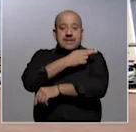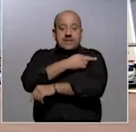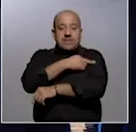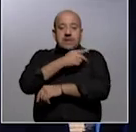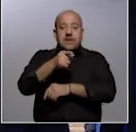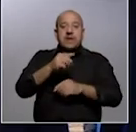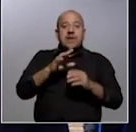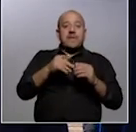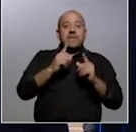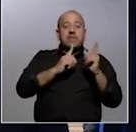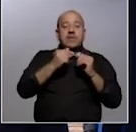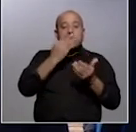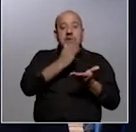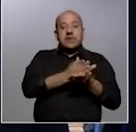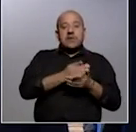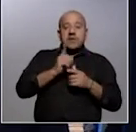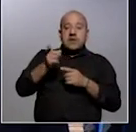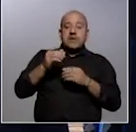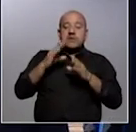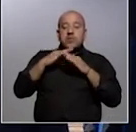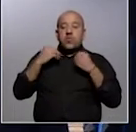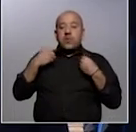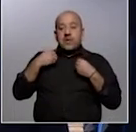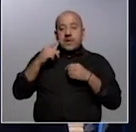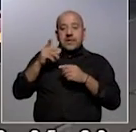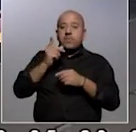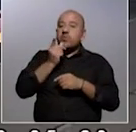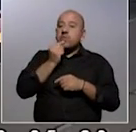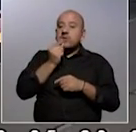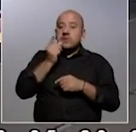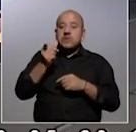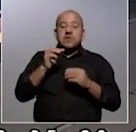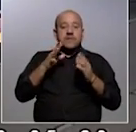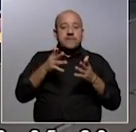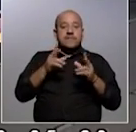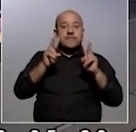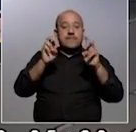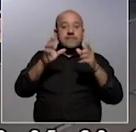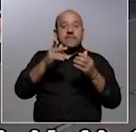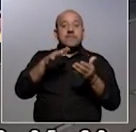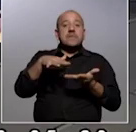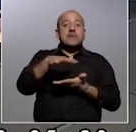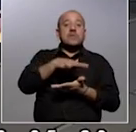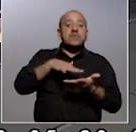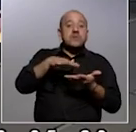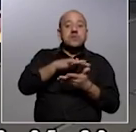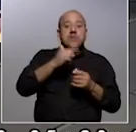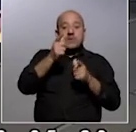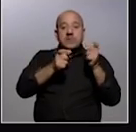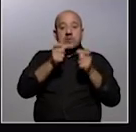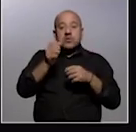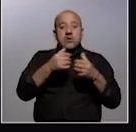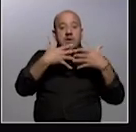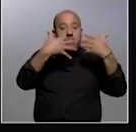la udelar dictó clases en la escuela nacional de policía la acción de los cuerpos de seguridad y la situación de las personas privadas de libertad